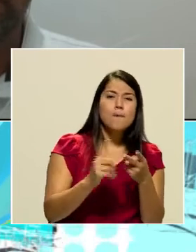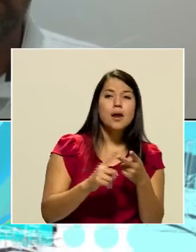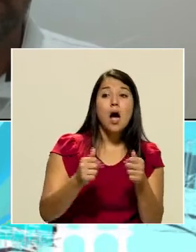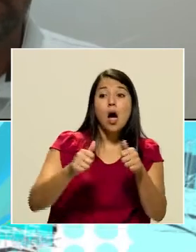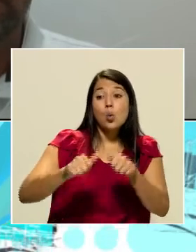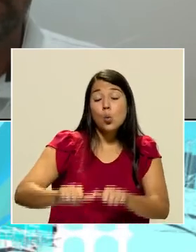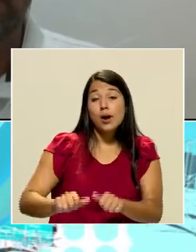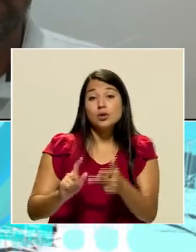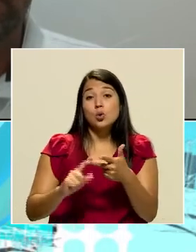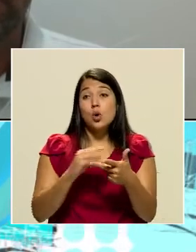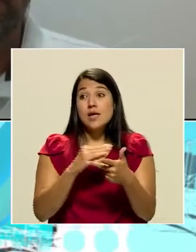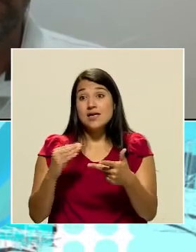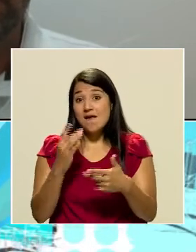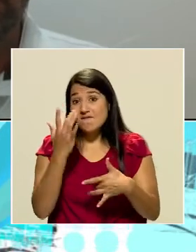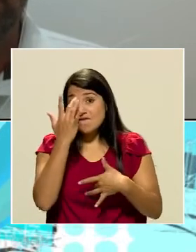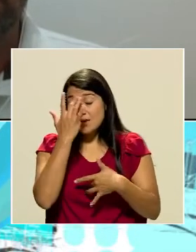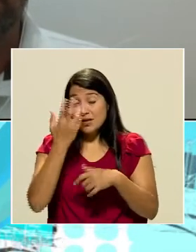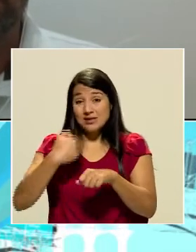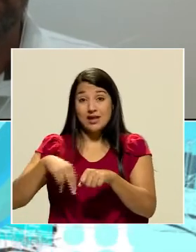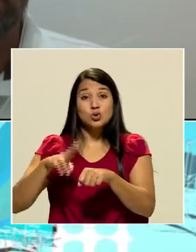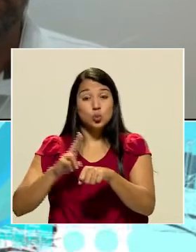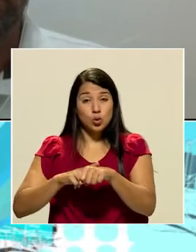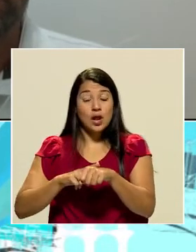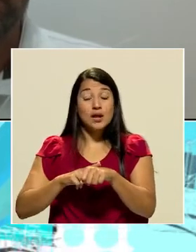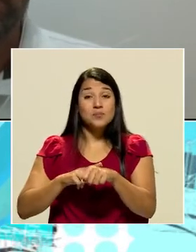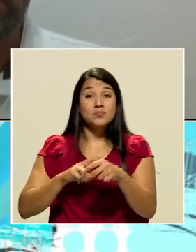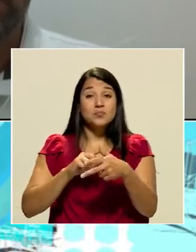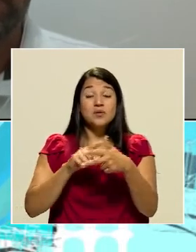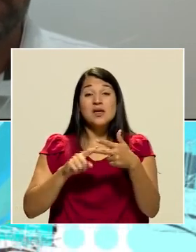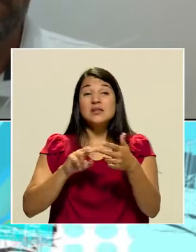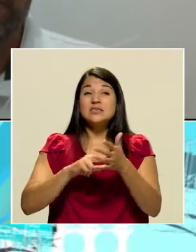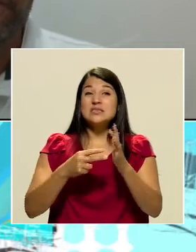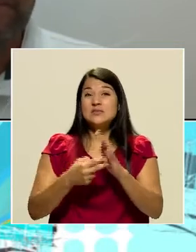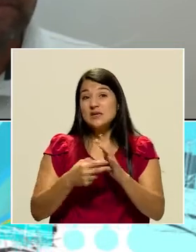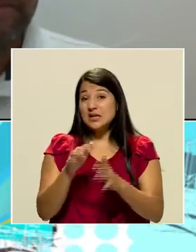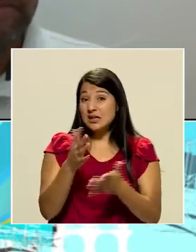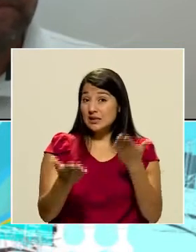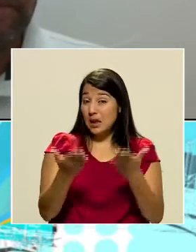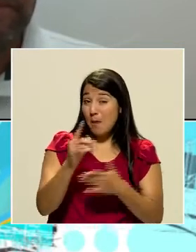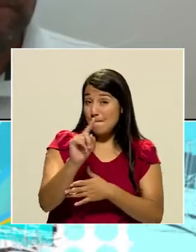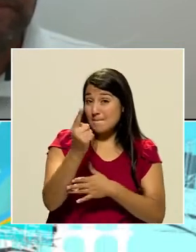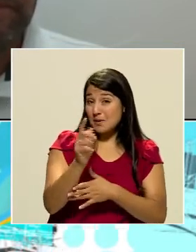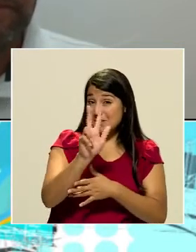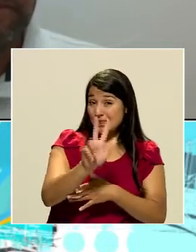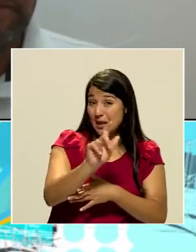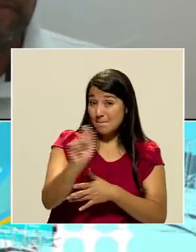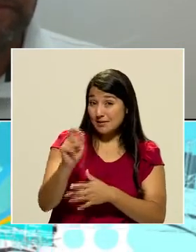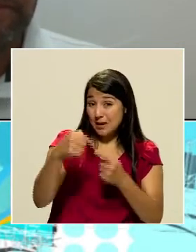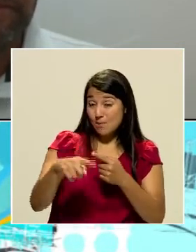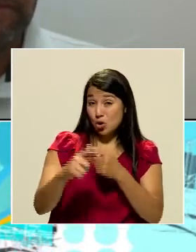y las enfermedades naturales, andaríamos para el primer trimestre del año que